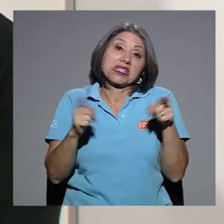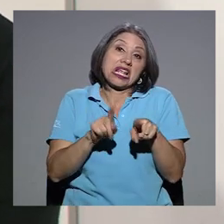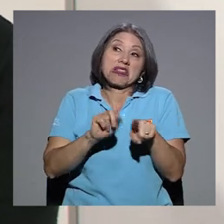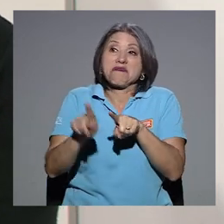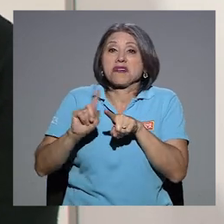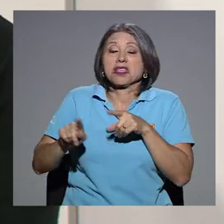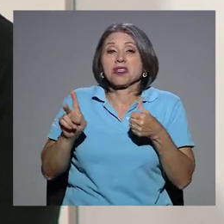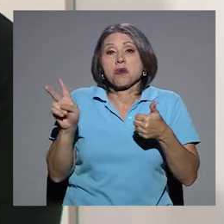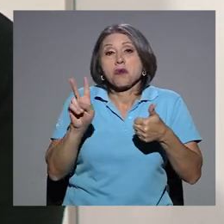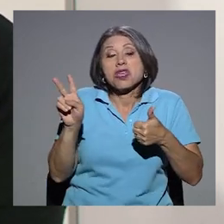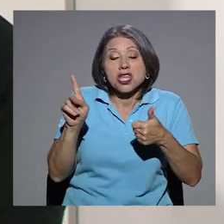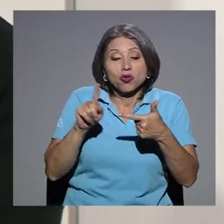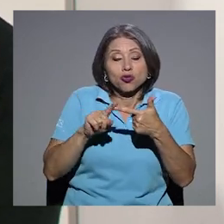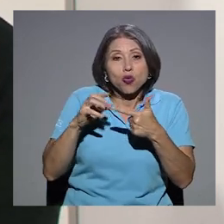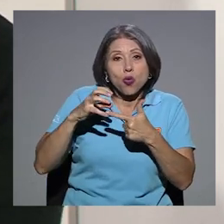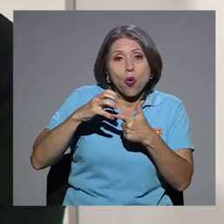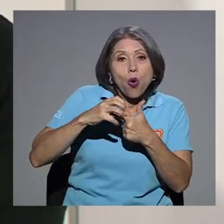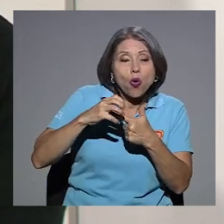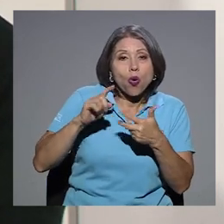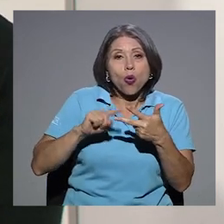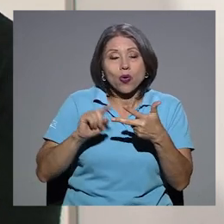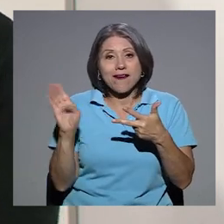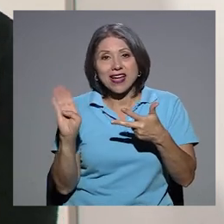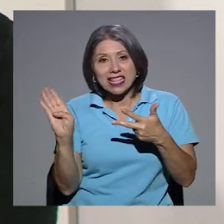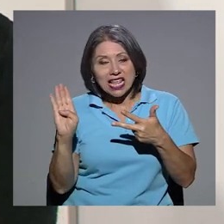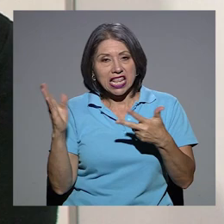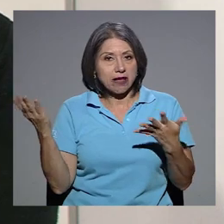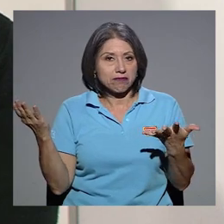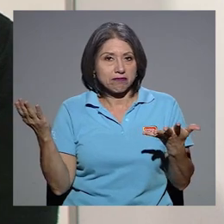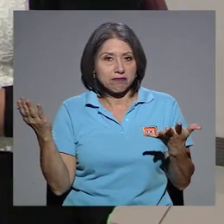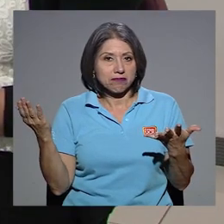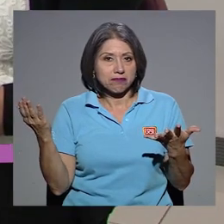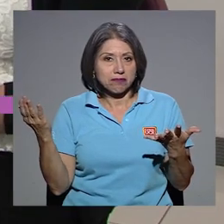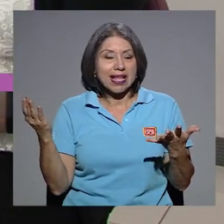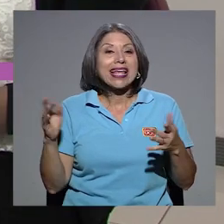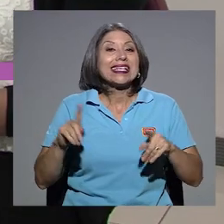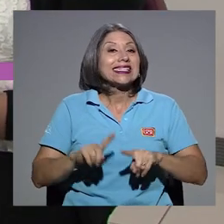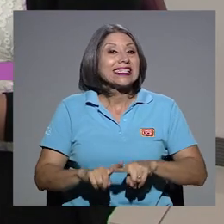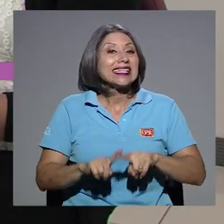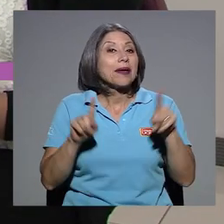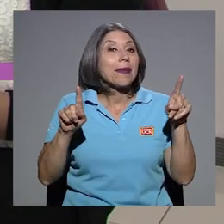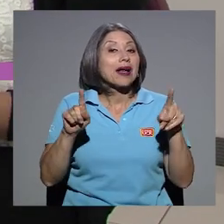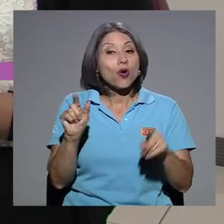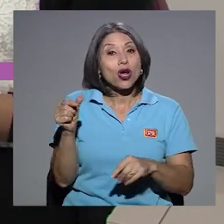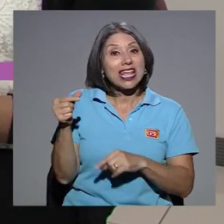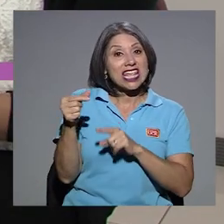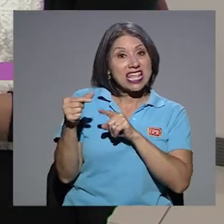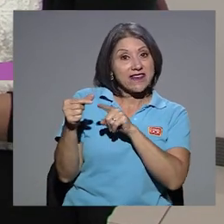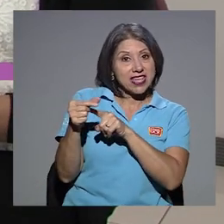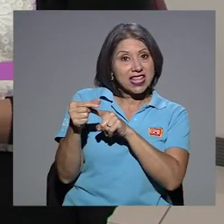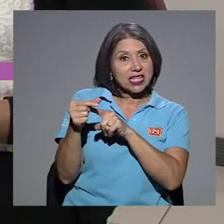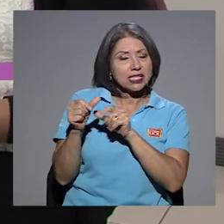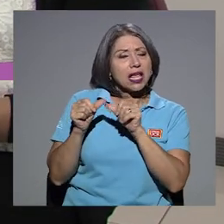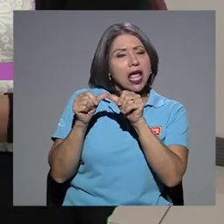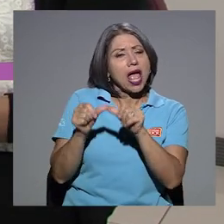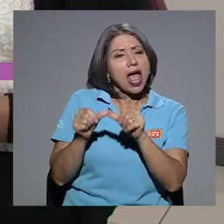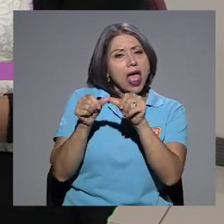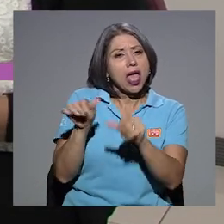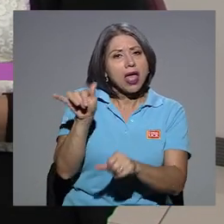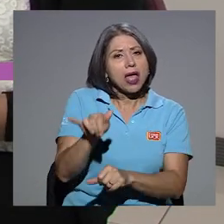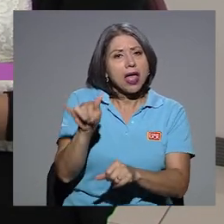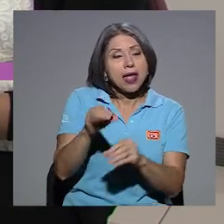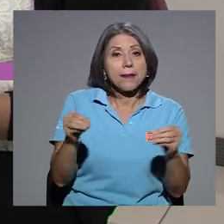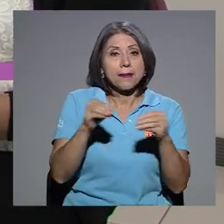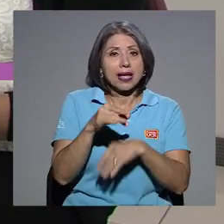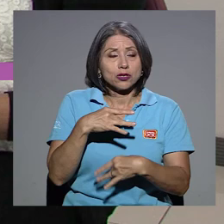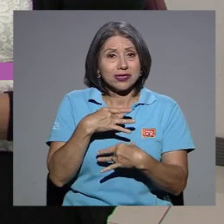un virus, un hongo, una bacteria. Sin embargo, la gingivitis que predomina y la que más